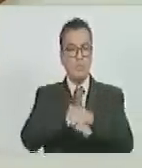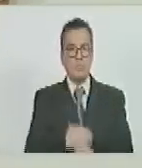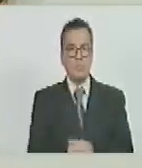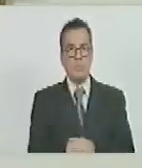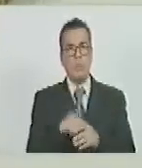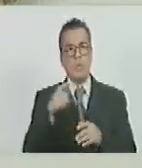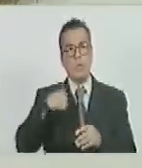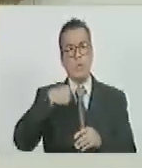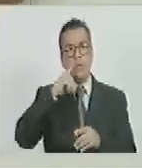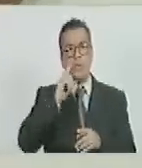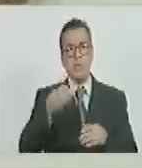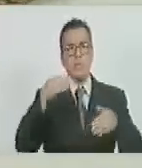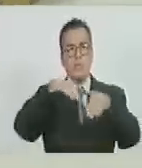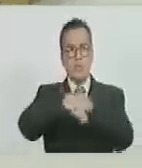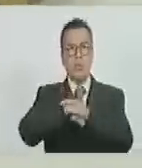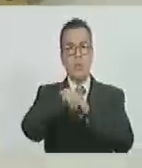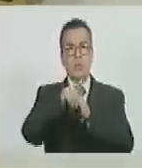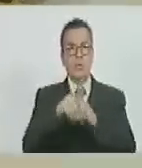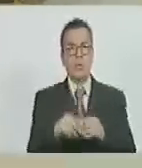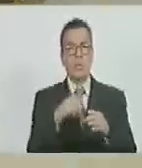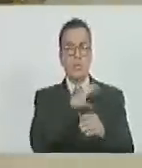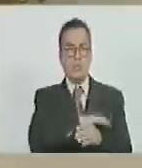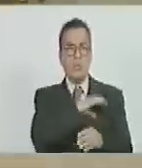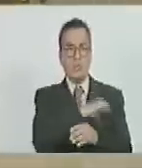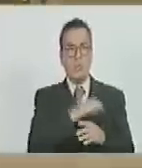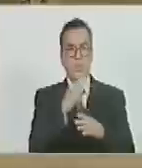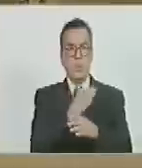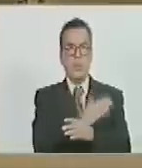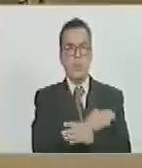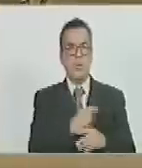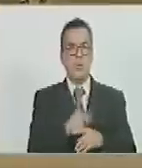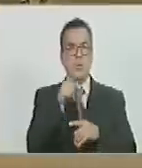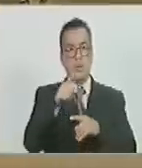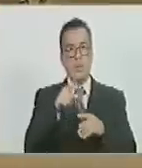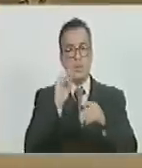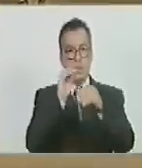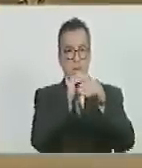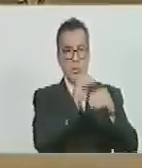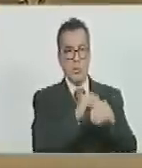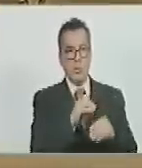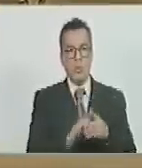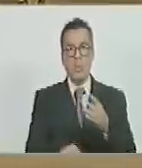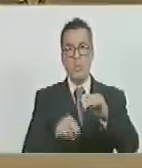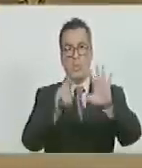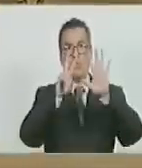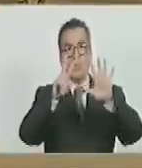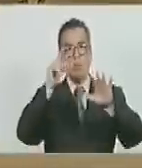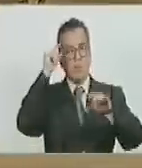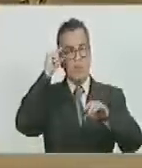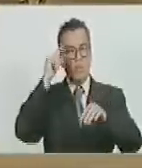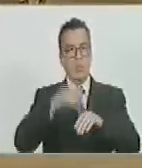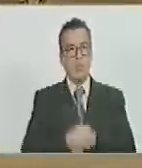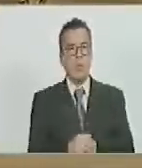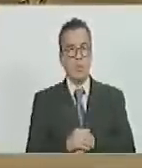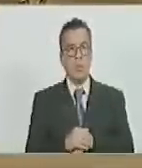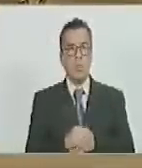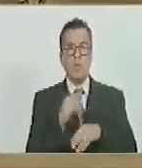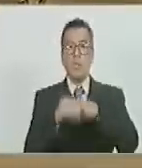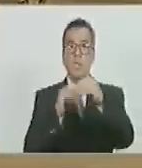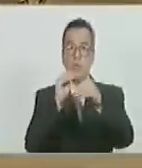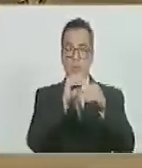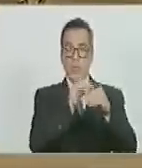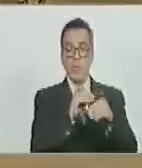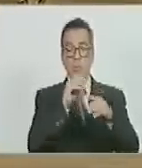se postulen para incorporarse a esta comisión preliminar. Esa convocatoria dura 7 días. De la